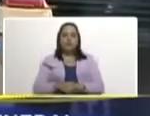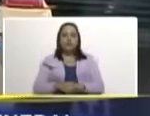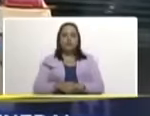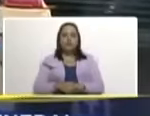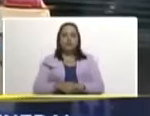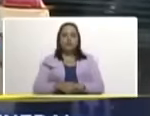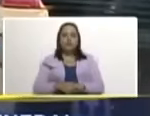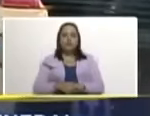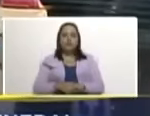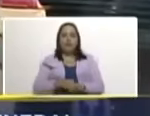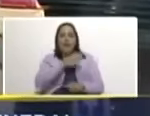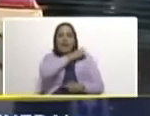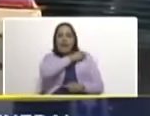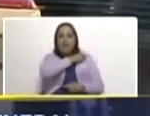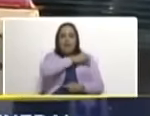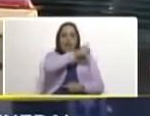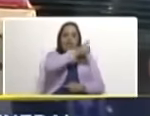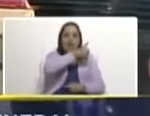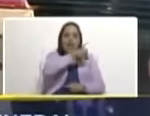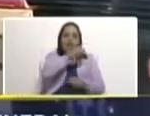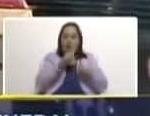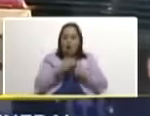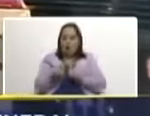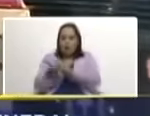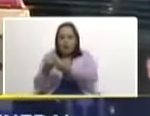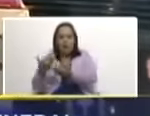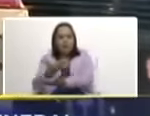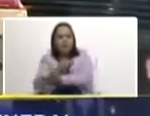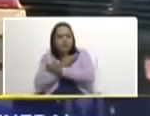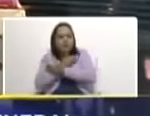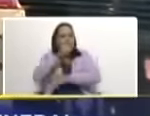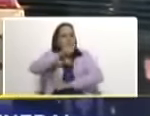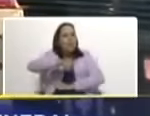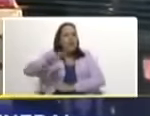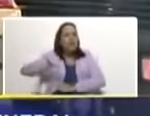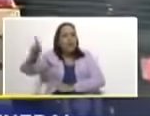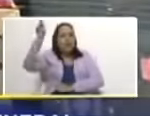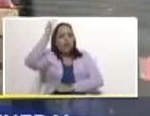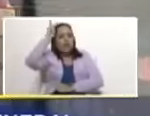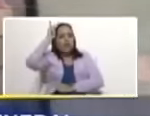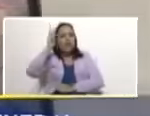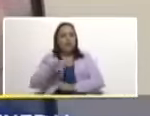Era el general que acompañaba y abrazaba a los pueblos indígenas